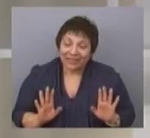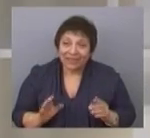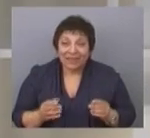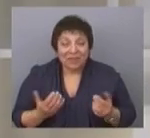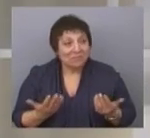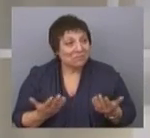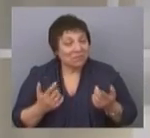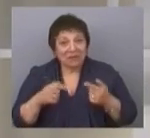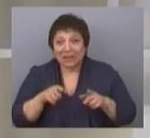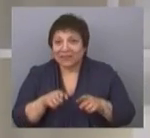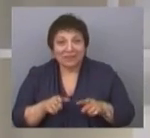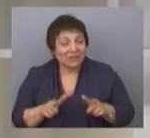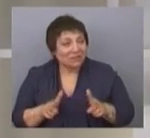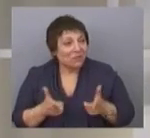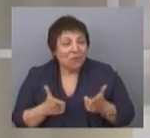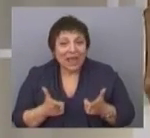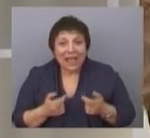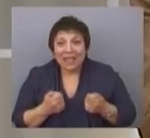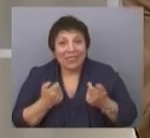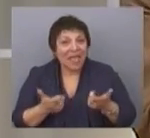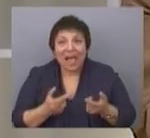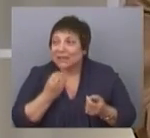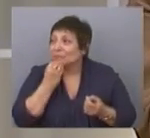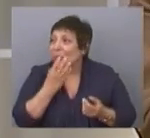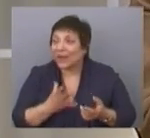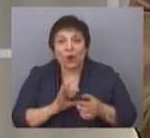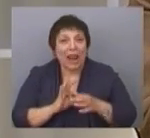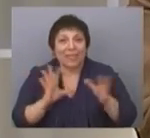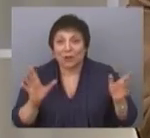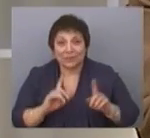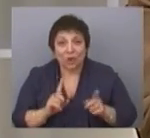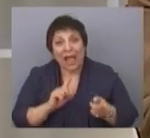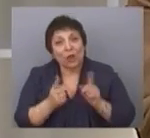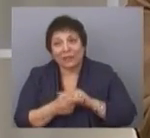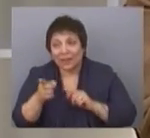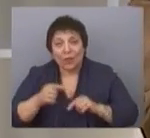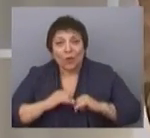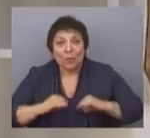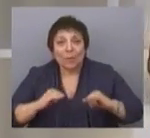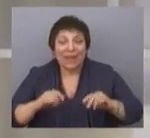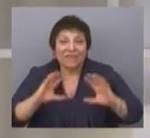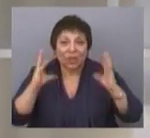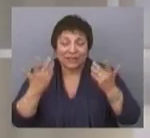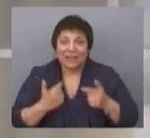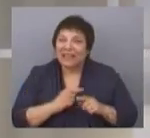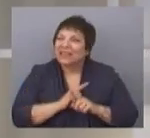ningún... No da ningún provecho a la democracia, todo lo contrario. Y no me gustó tampoco la respuesta...